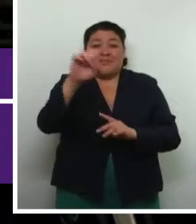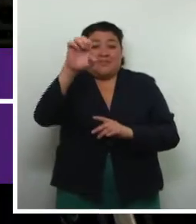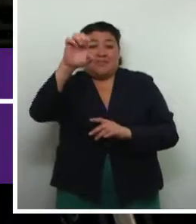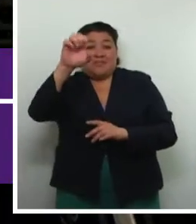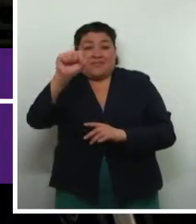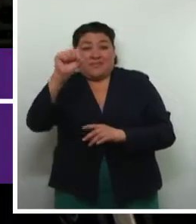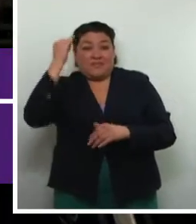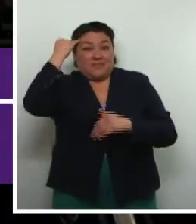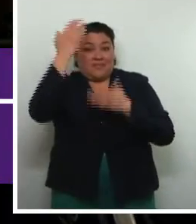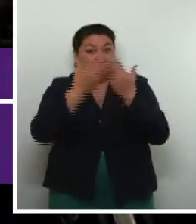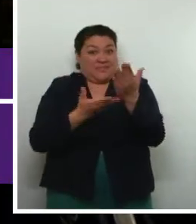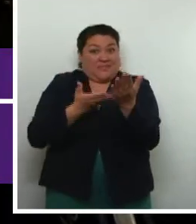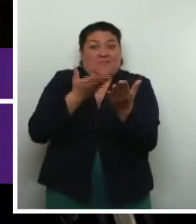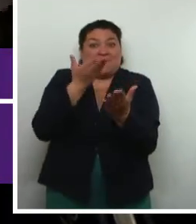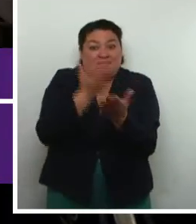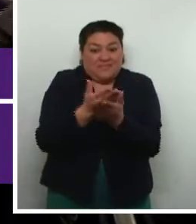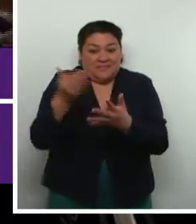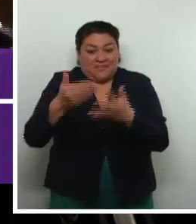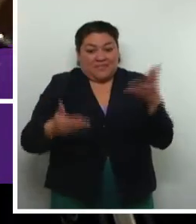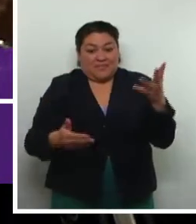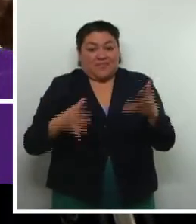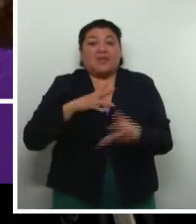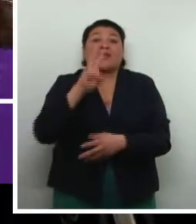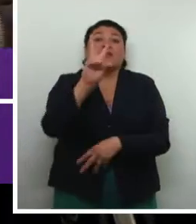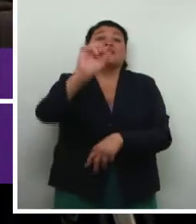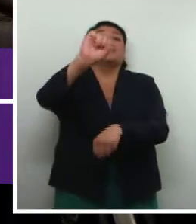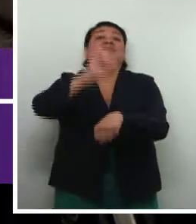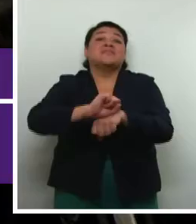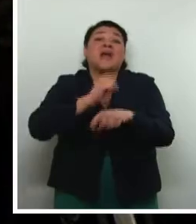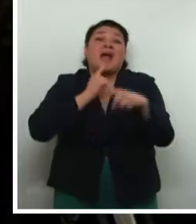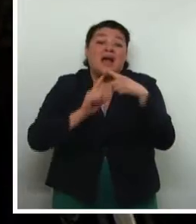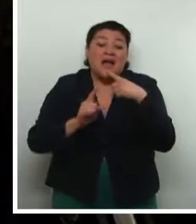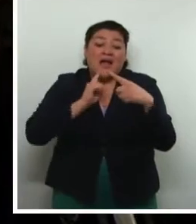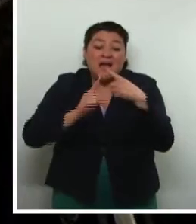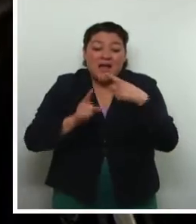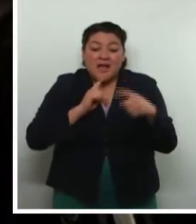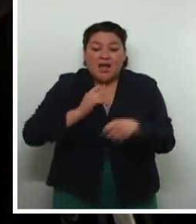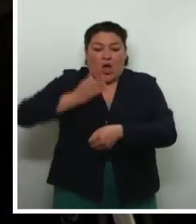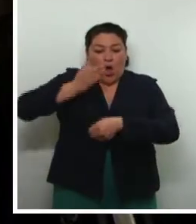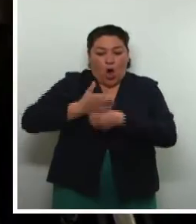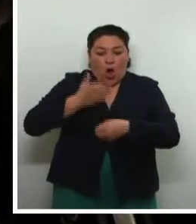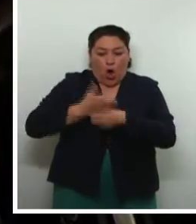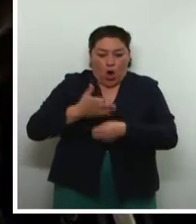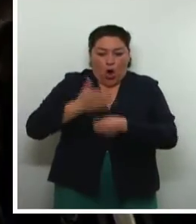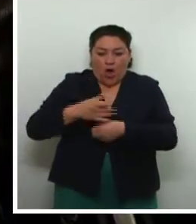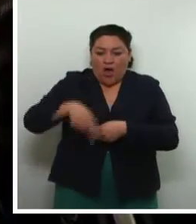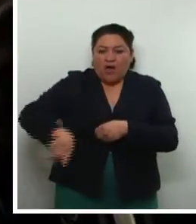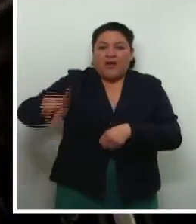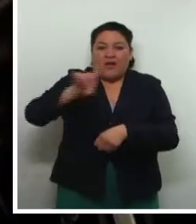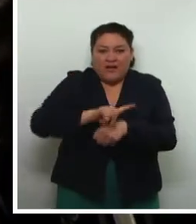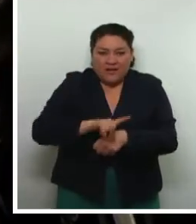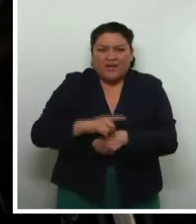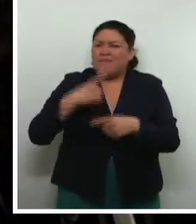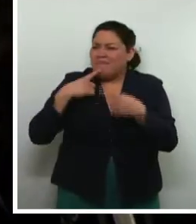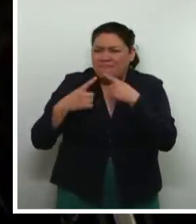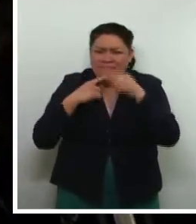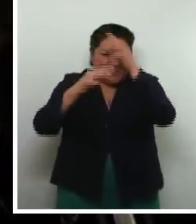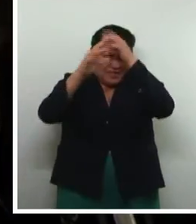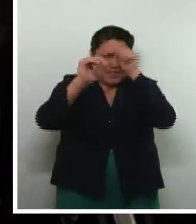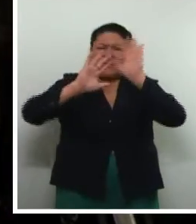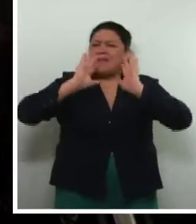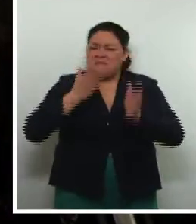160 observaciones, duró más de 2 semanas. Entonces, el acuerdo que tomamos está